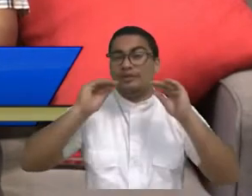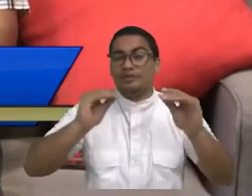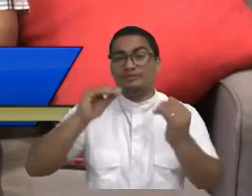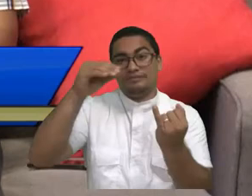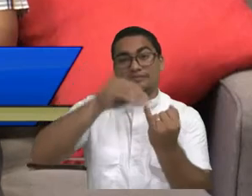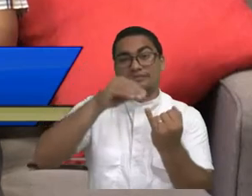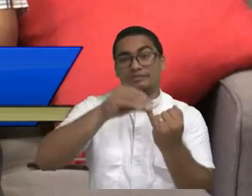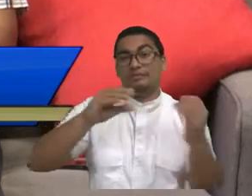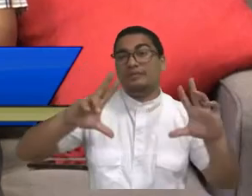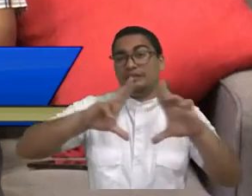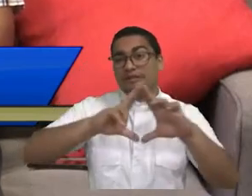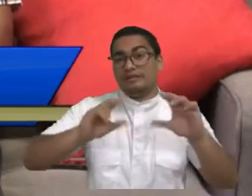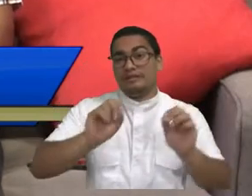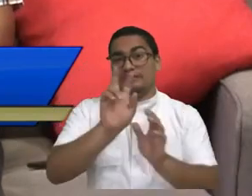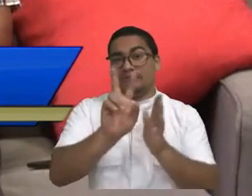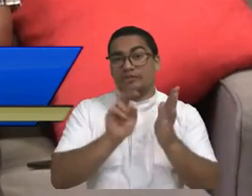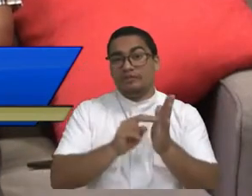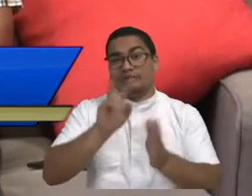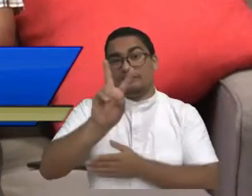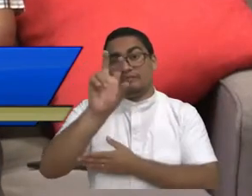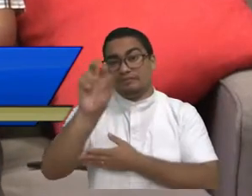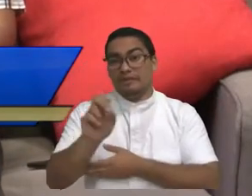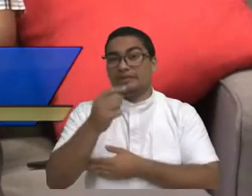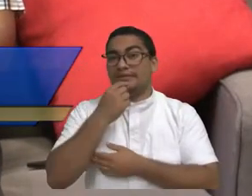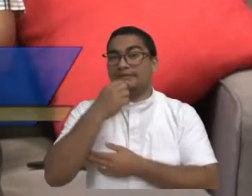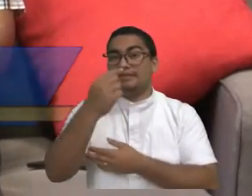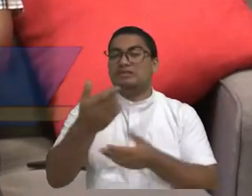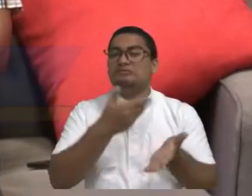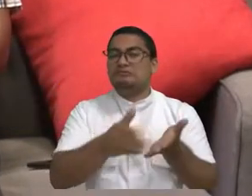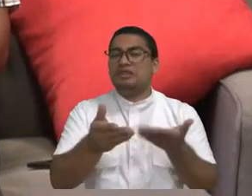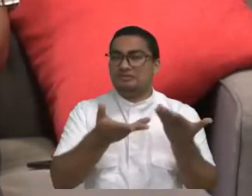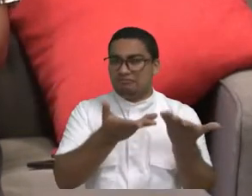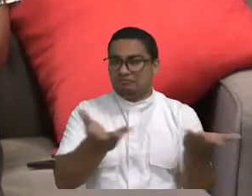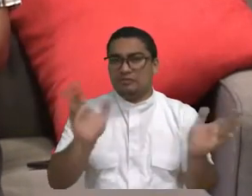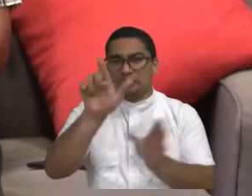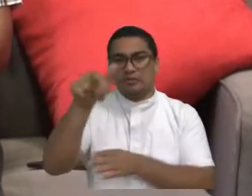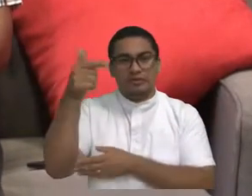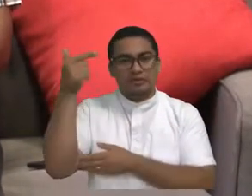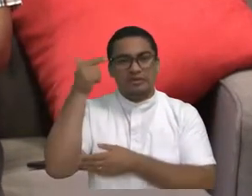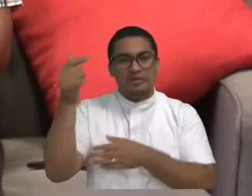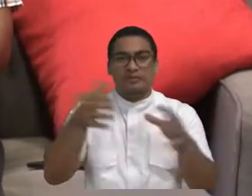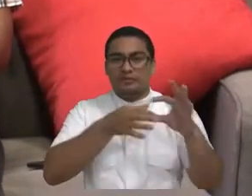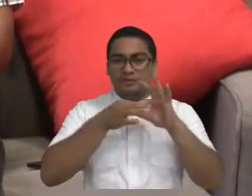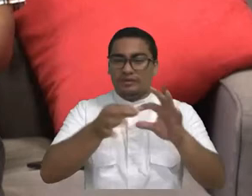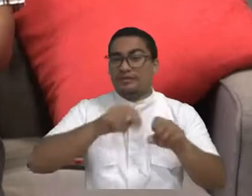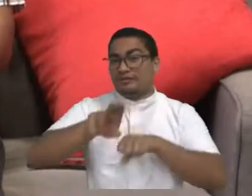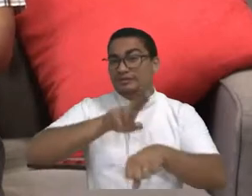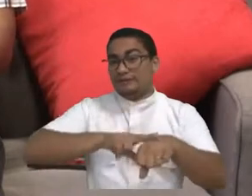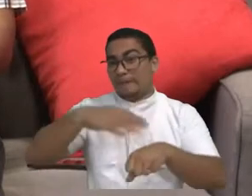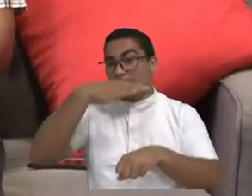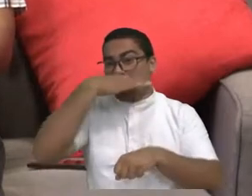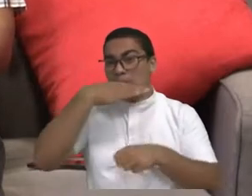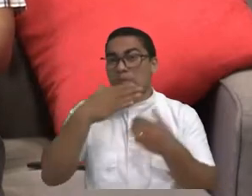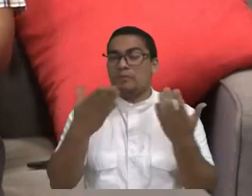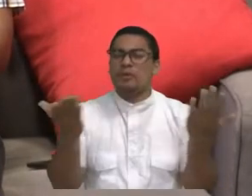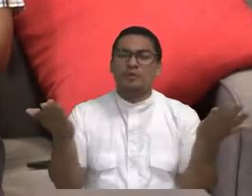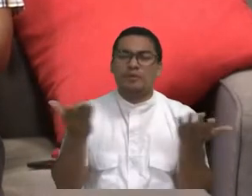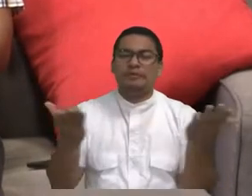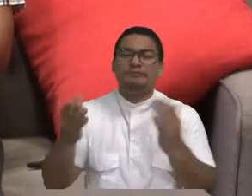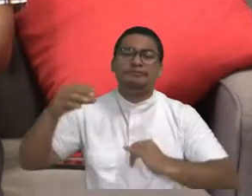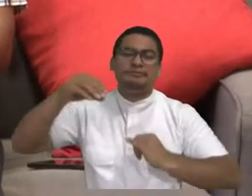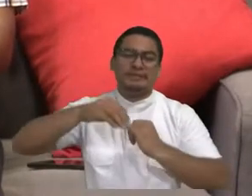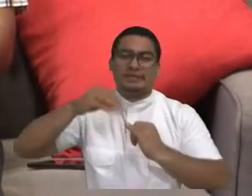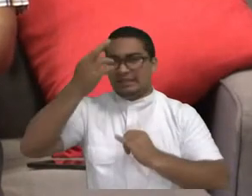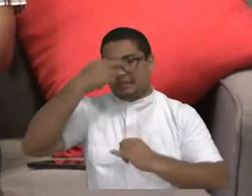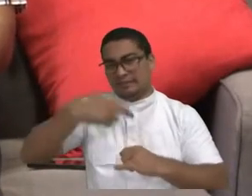nicaragüense en este 2020 que precisamente estará facilitando el gobierno de reconciliación y unidad nacional a través de inatec